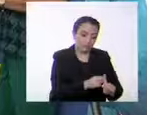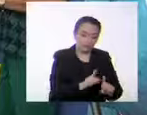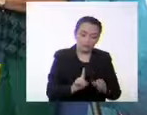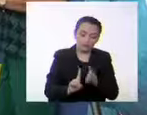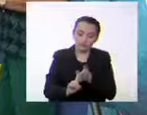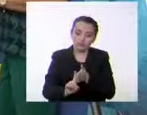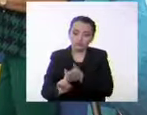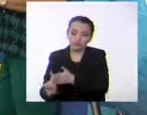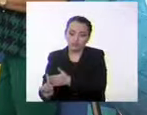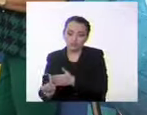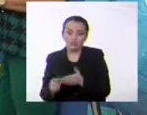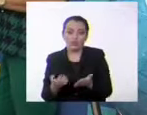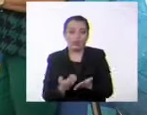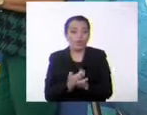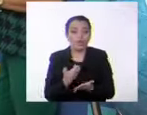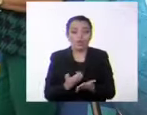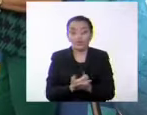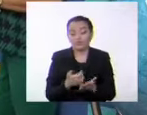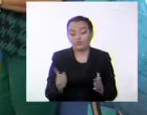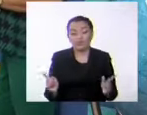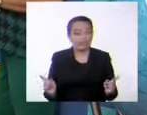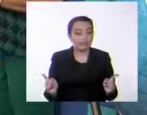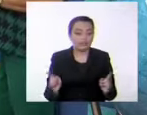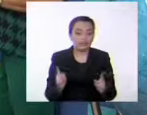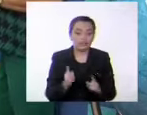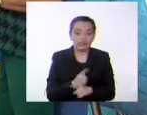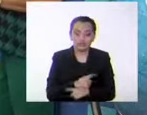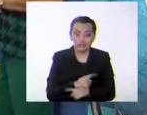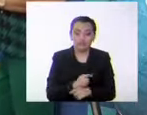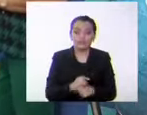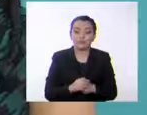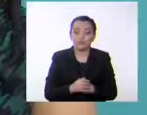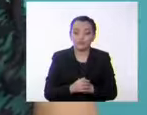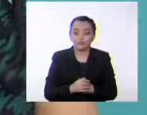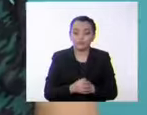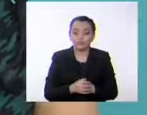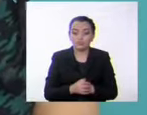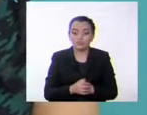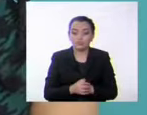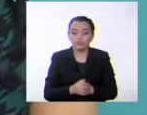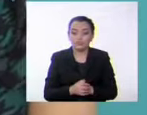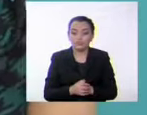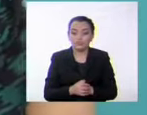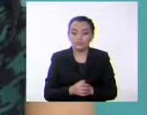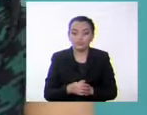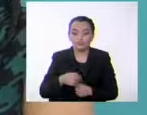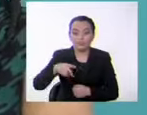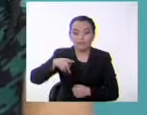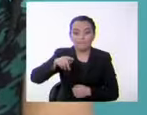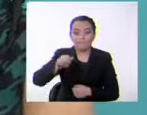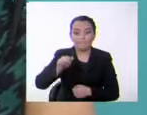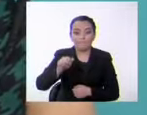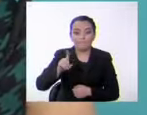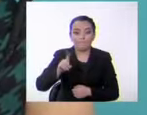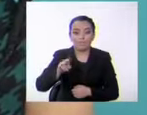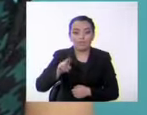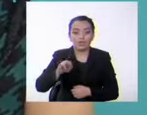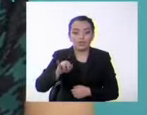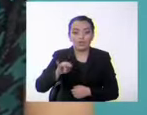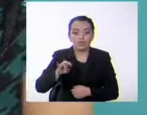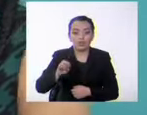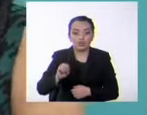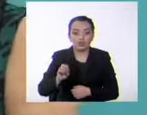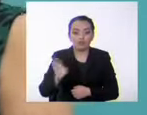economía de ellos varió profundamente, Kirian, por eso. Ahí es donde surge el padrino o el compadre, ¿verdad? Así porque era